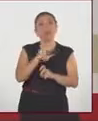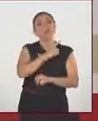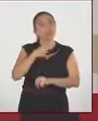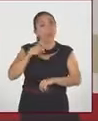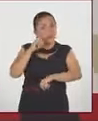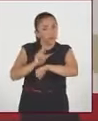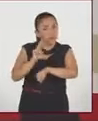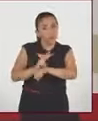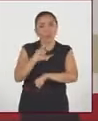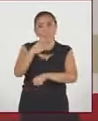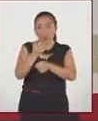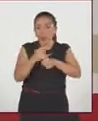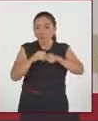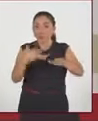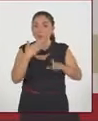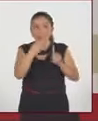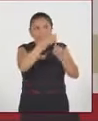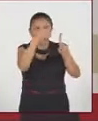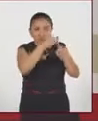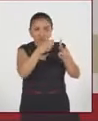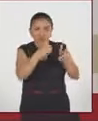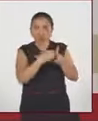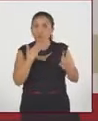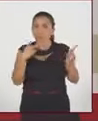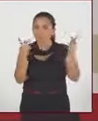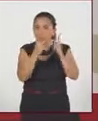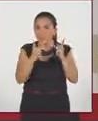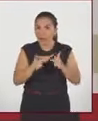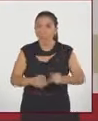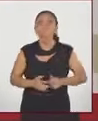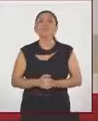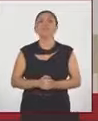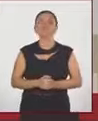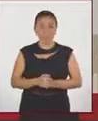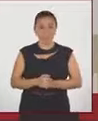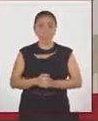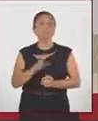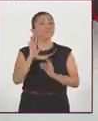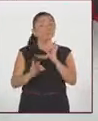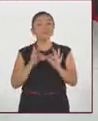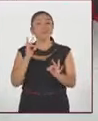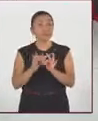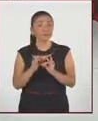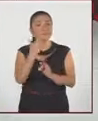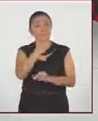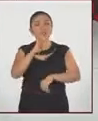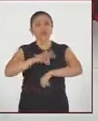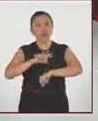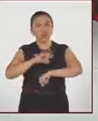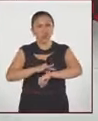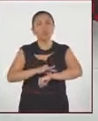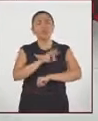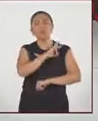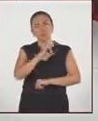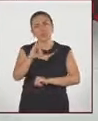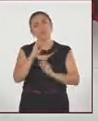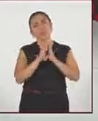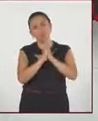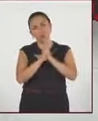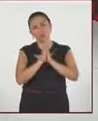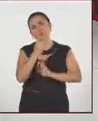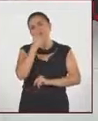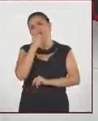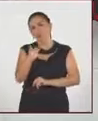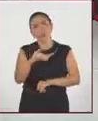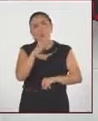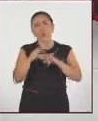sus datos estén escritos correctamente. Bueno, ya para concluir, doctor Gerardo, me gustaría que